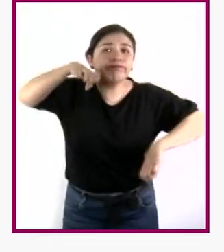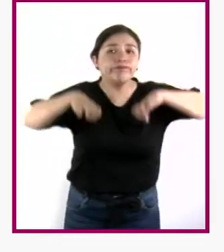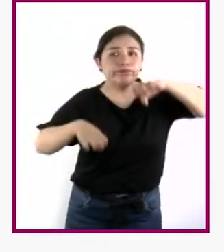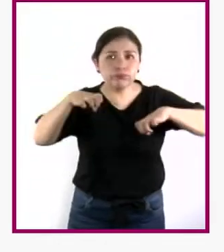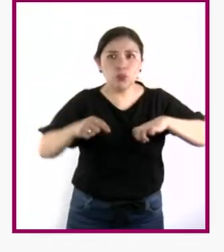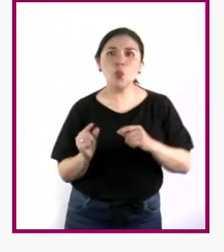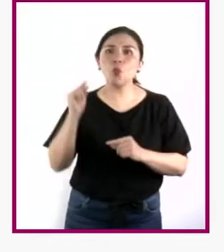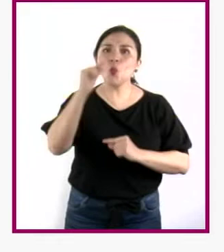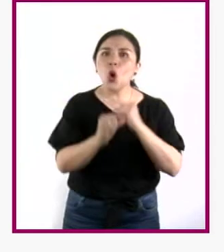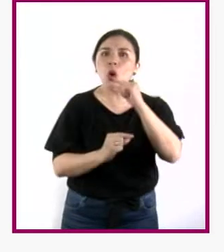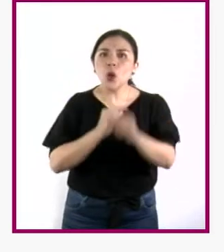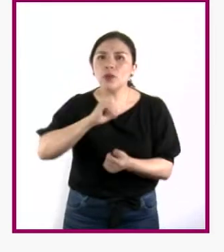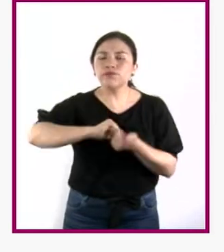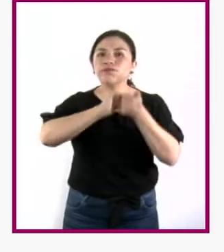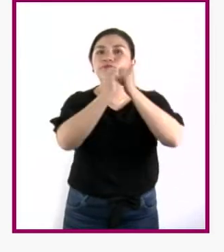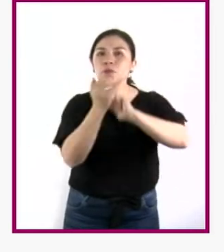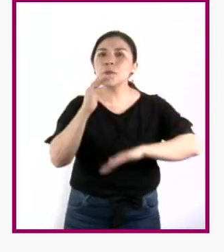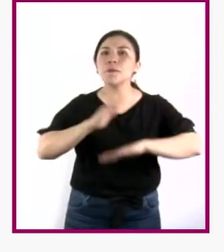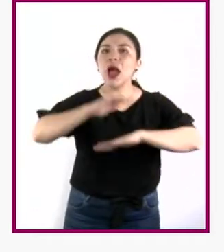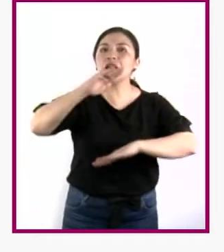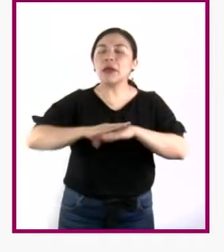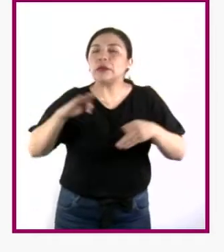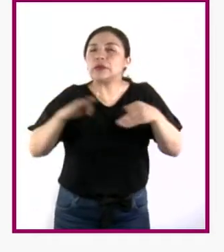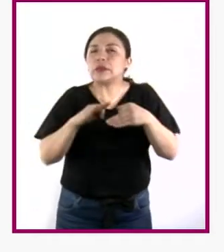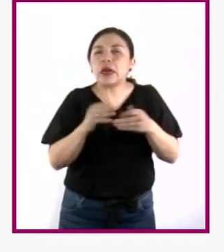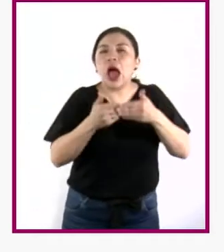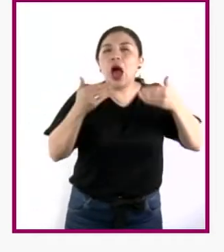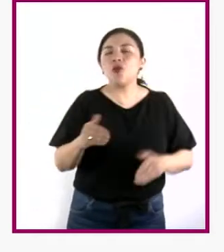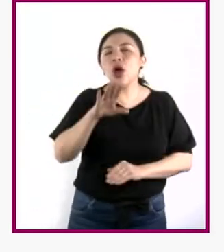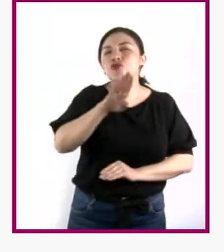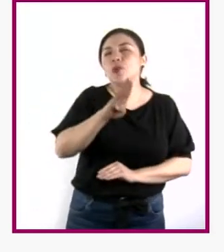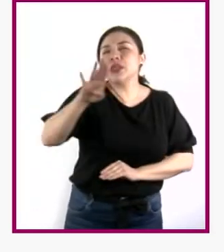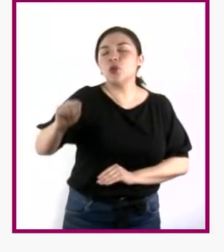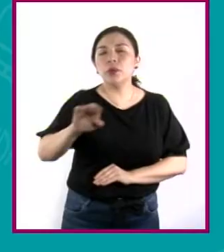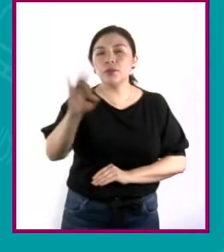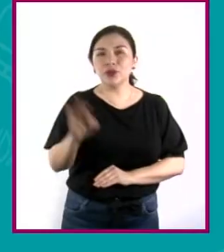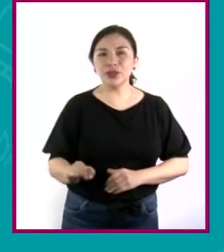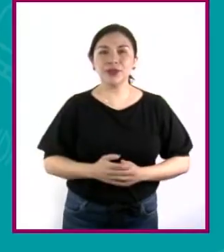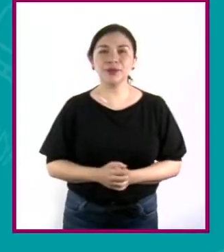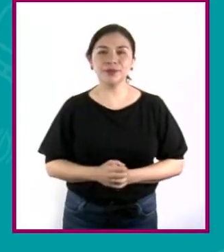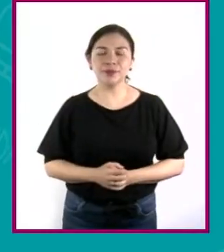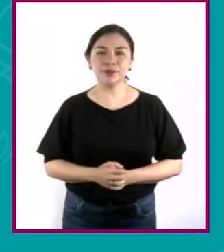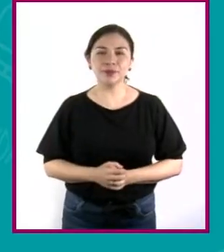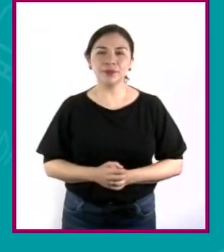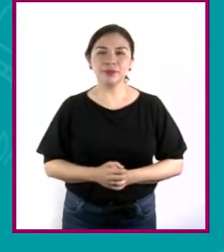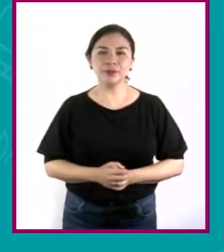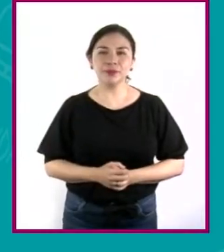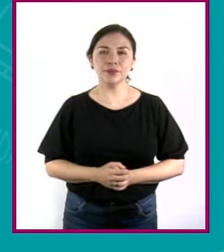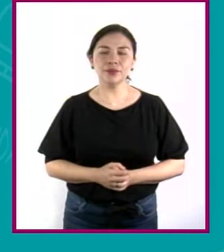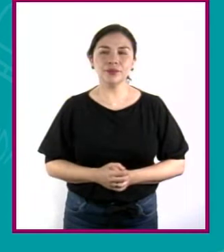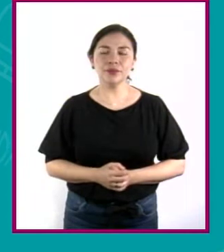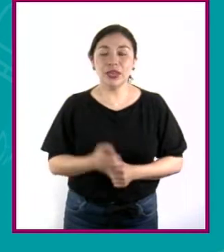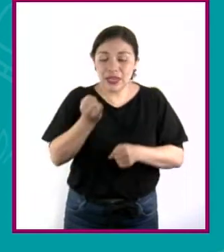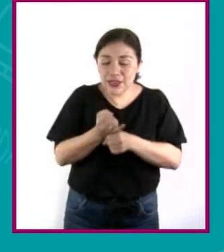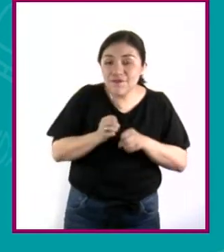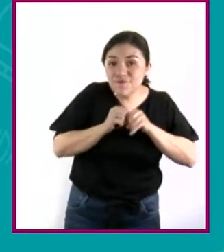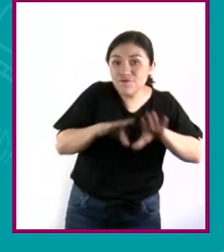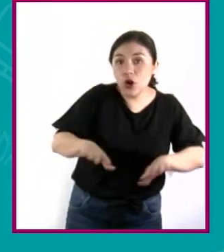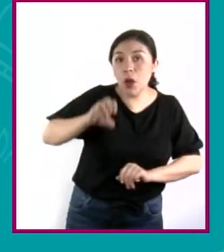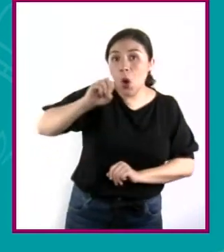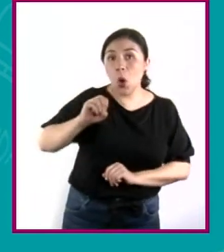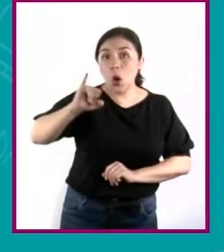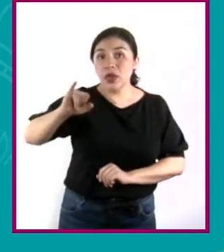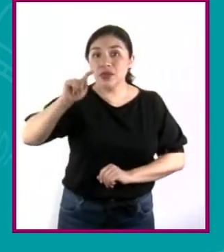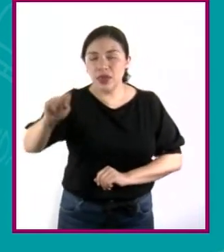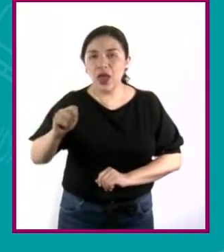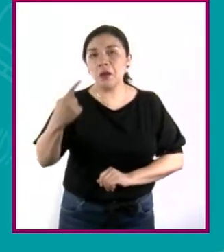ha ido incrementando con el tiempo hasta alcanzar cerca del 99%. El informe de la OIT también señala que